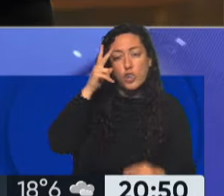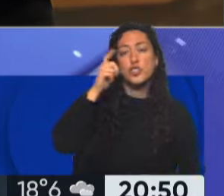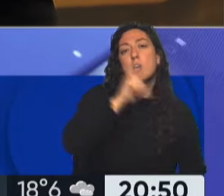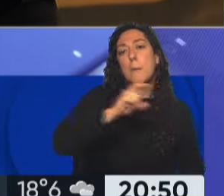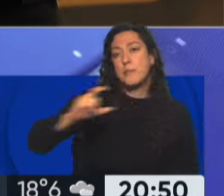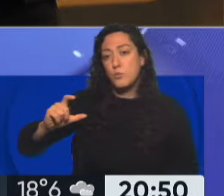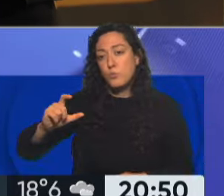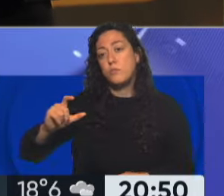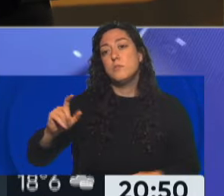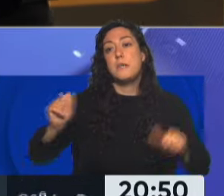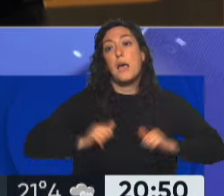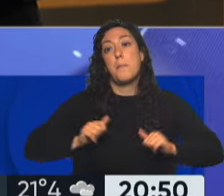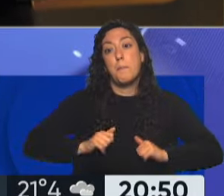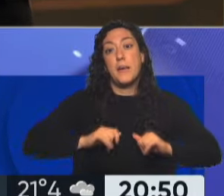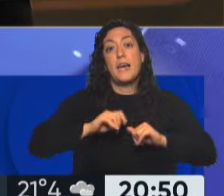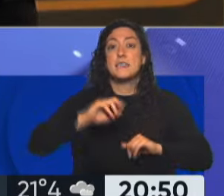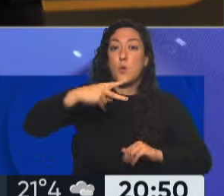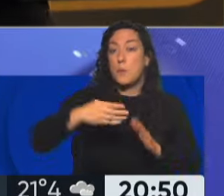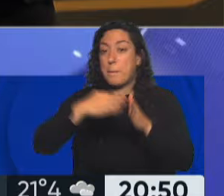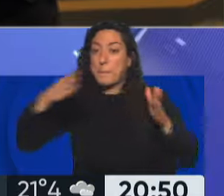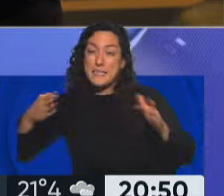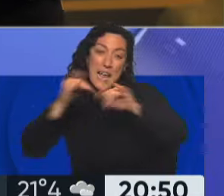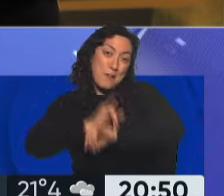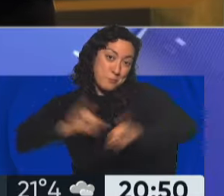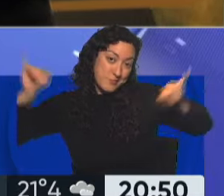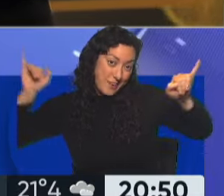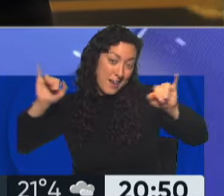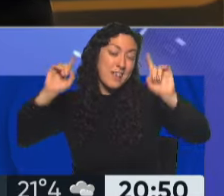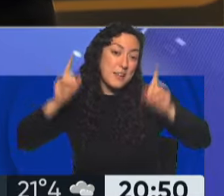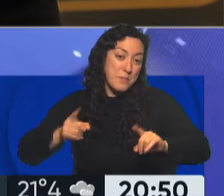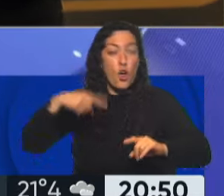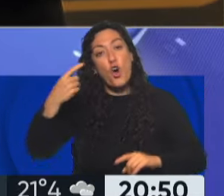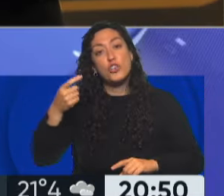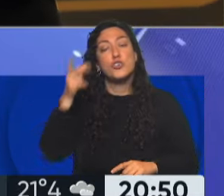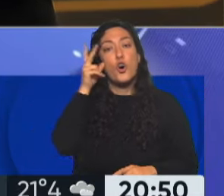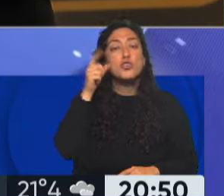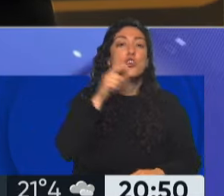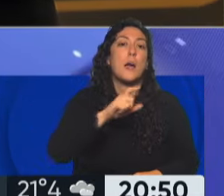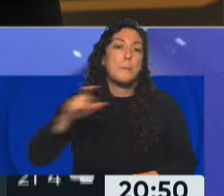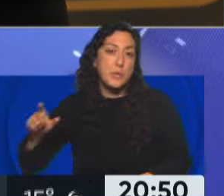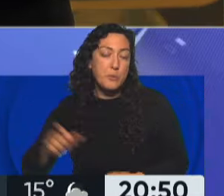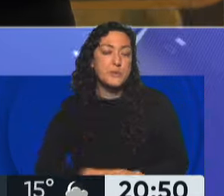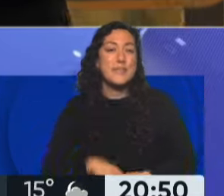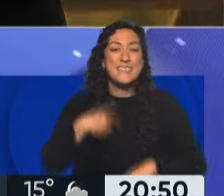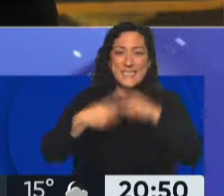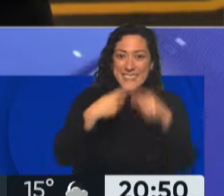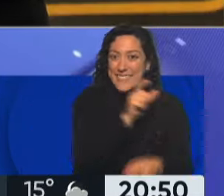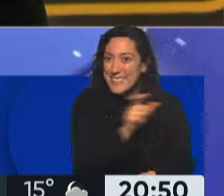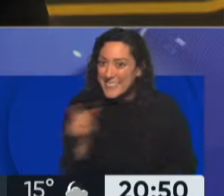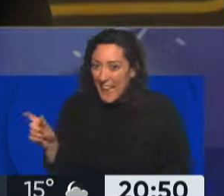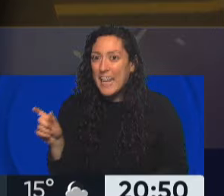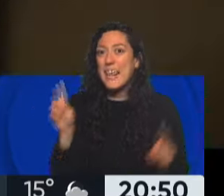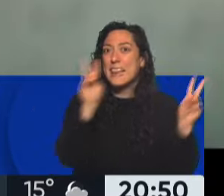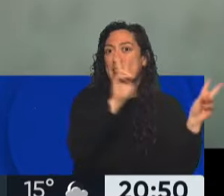y después habrá que esperar el anuncio de la segunda parte, que también consta de 8 episodios. En esta serie obviamente se van a poder tratar